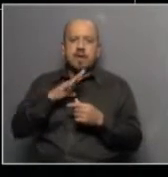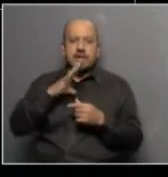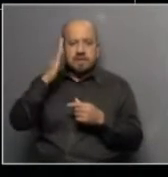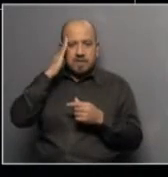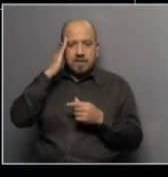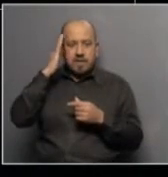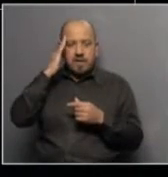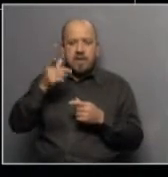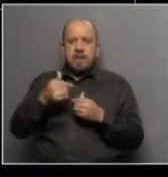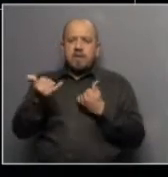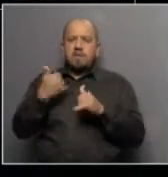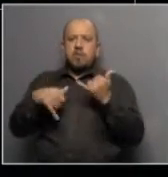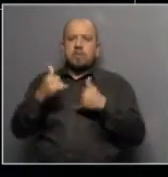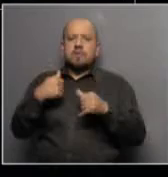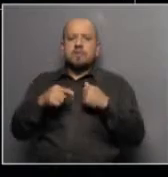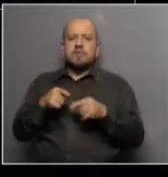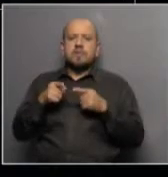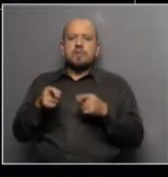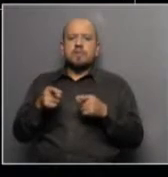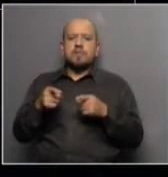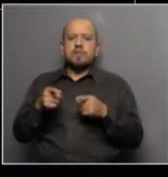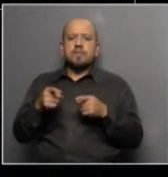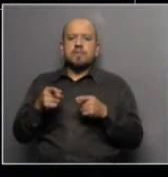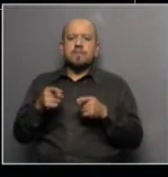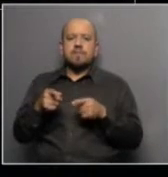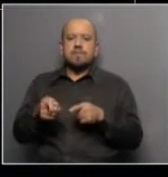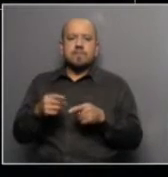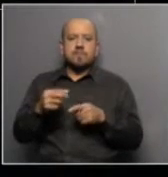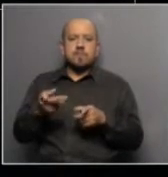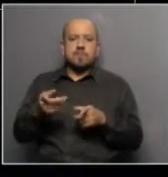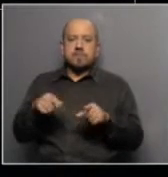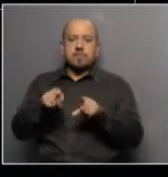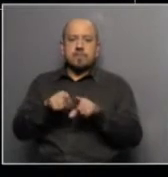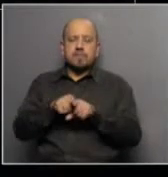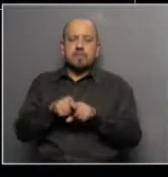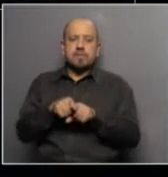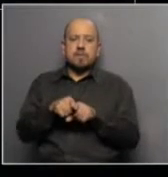más, tener datos, sobre todo esto, ¿no? A lo que me refería, que son dos caras de una misma moneda,